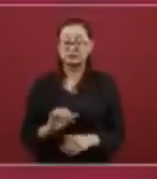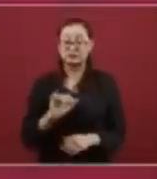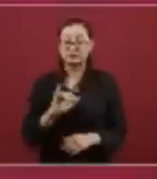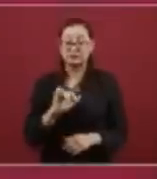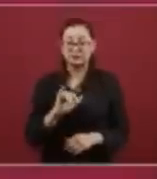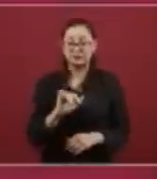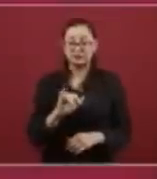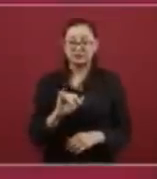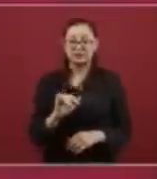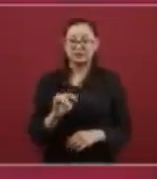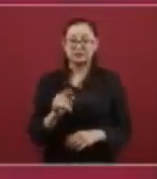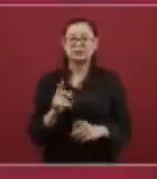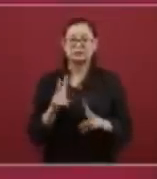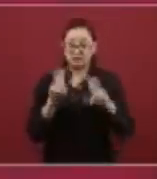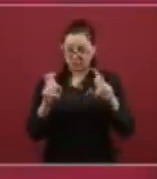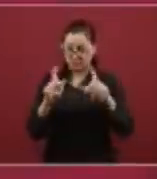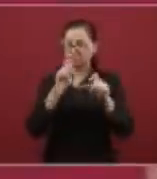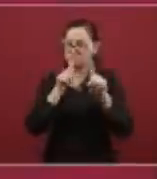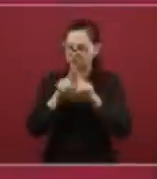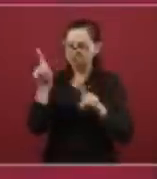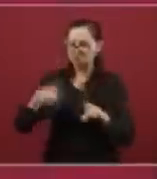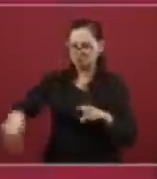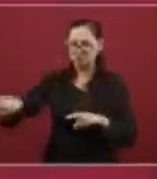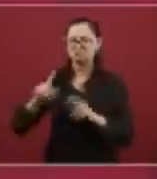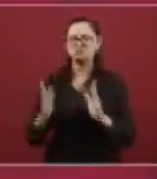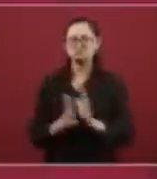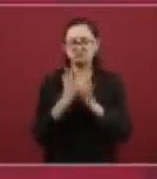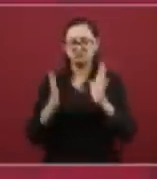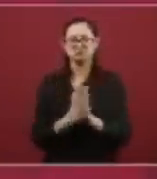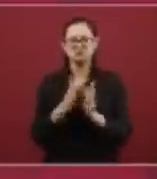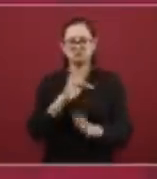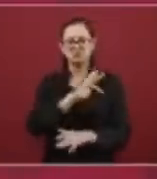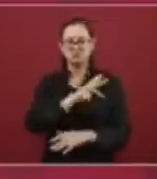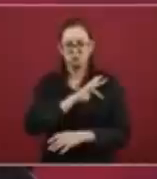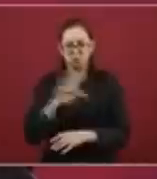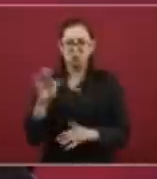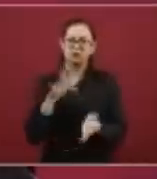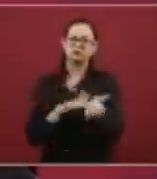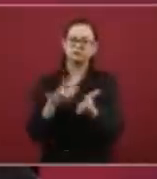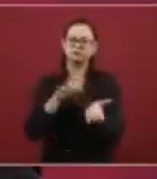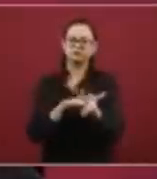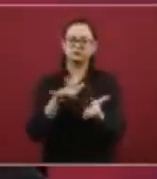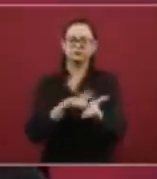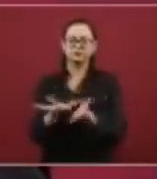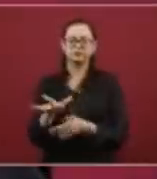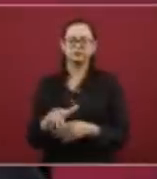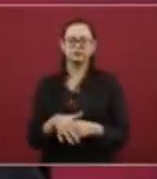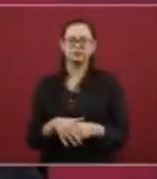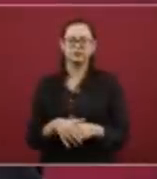yo creo que ellos pueden participar, yo creo que ellos pueden apoyar.